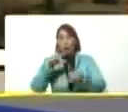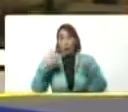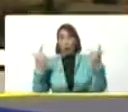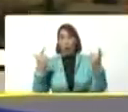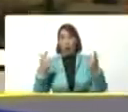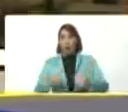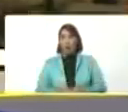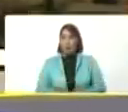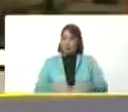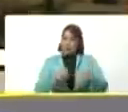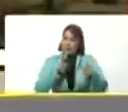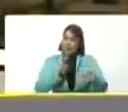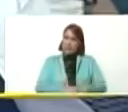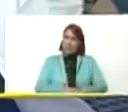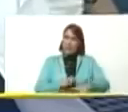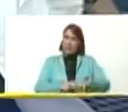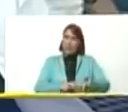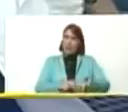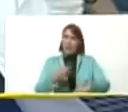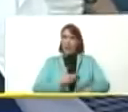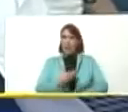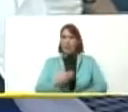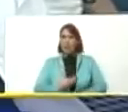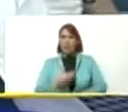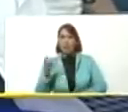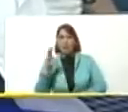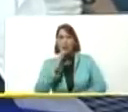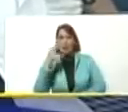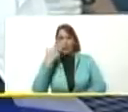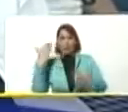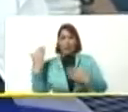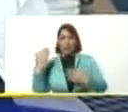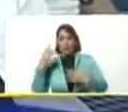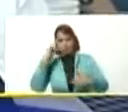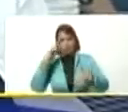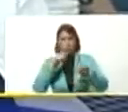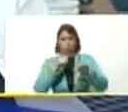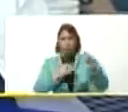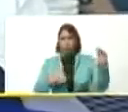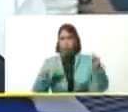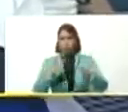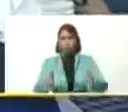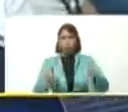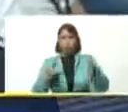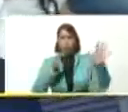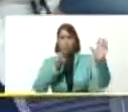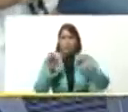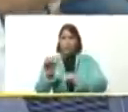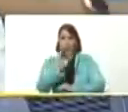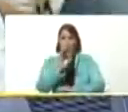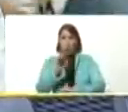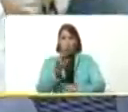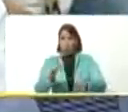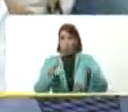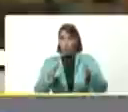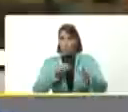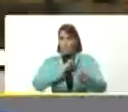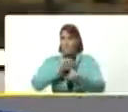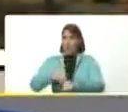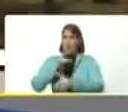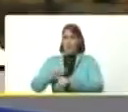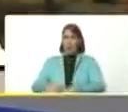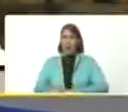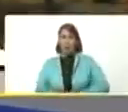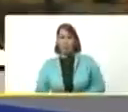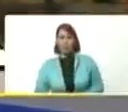con un récord de votación de más del 60%. La alcaldesa de Caracas le metió una pela a la ultraderecha. Eso no se dice